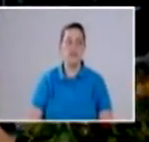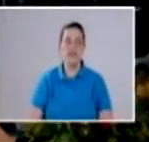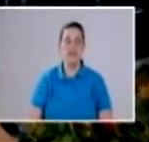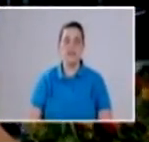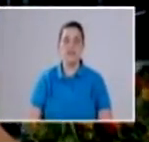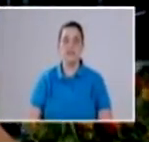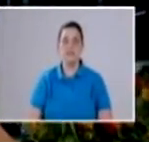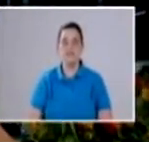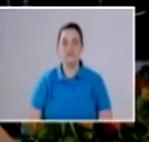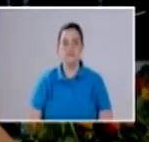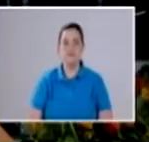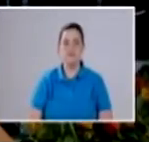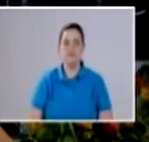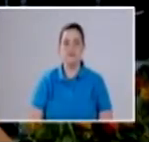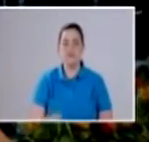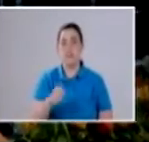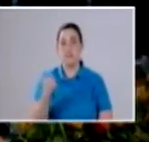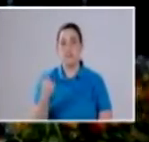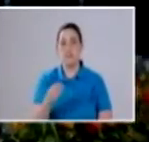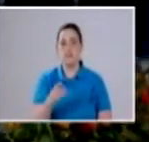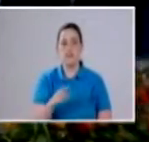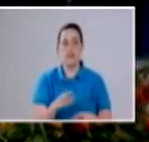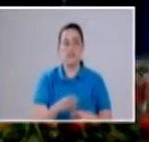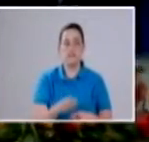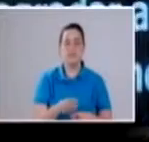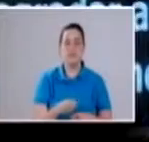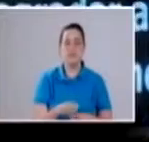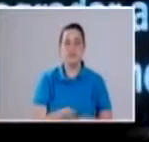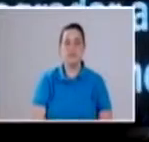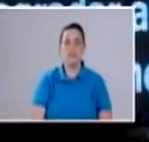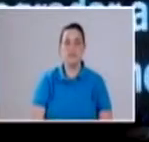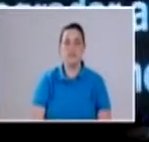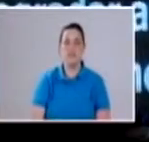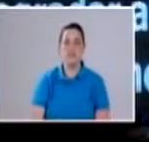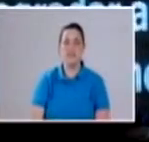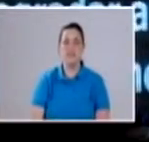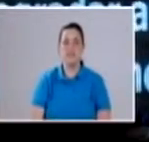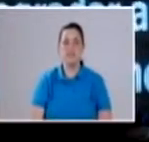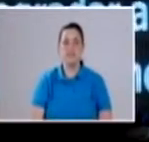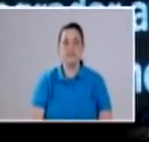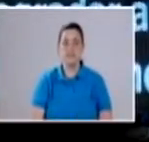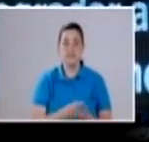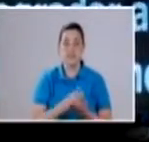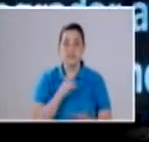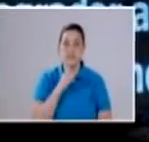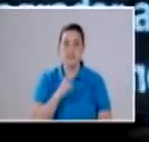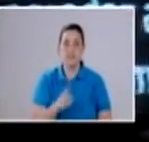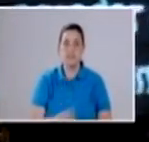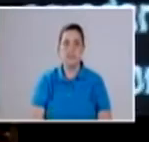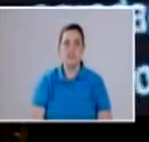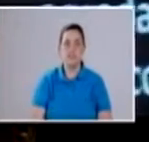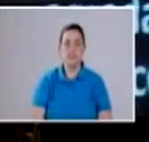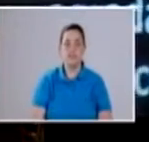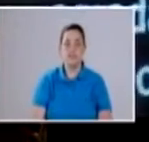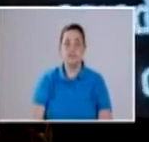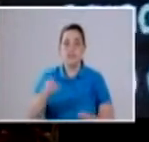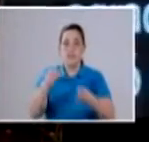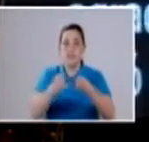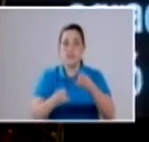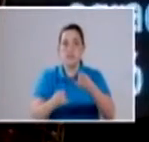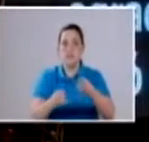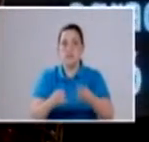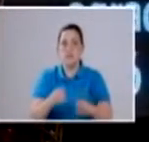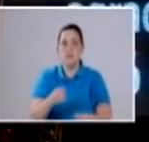de los Cantares, en donde dice: ¿quién es esta que se muestra como el alba, hermosa como la luna, resplandeciente como el sol? Y el último,